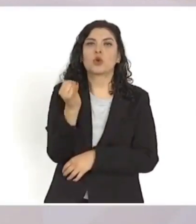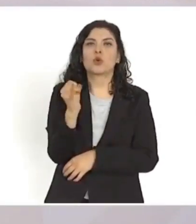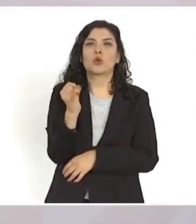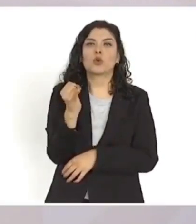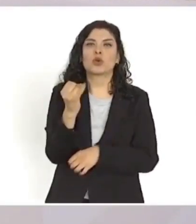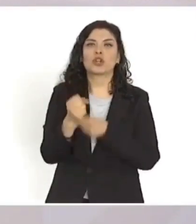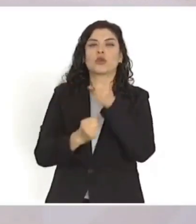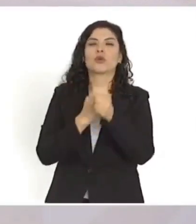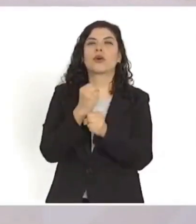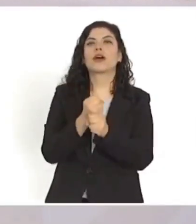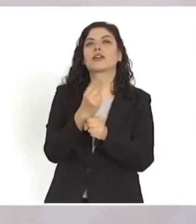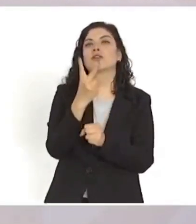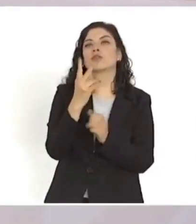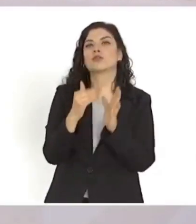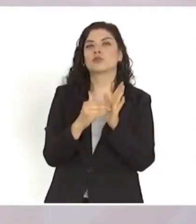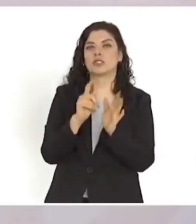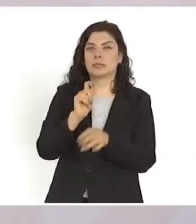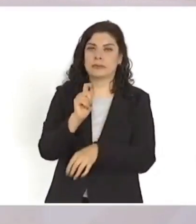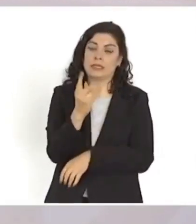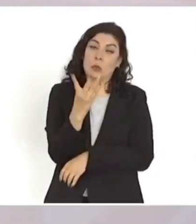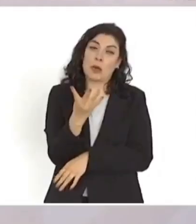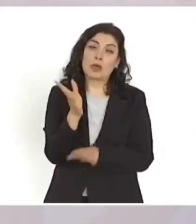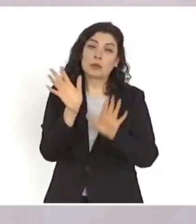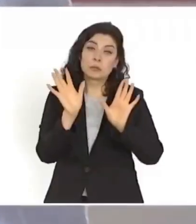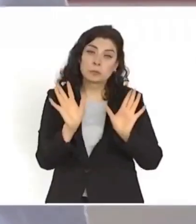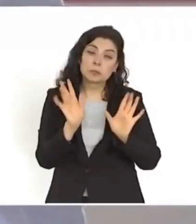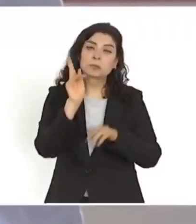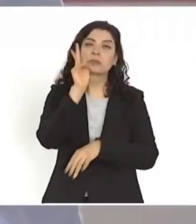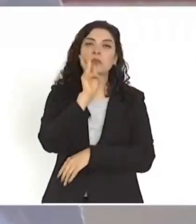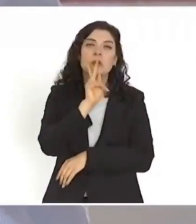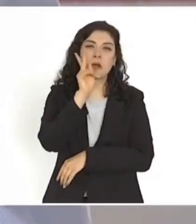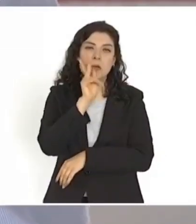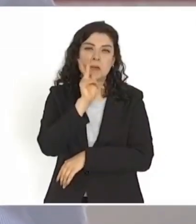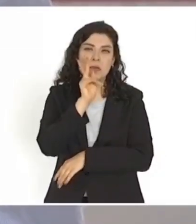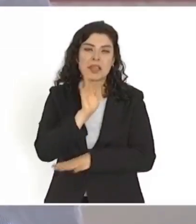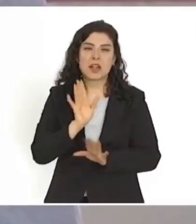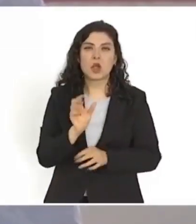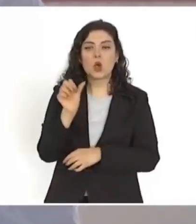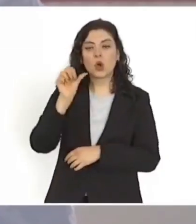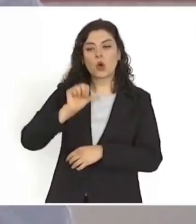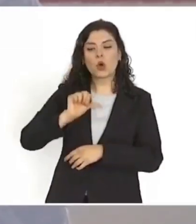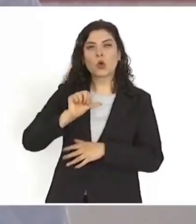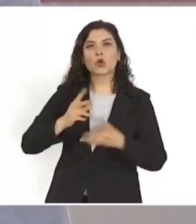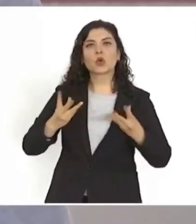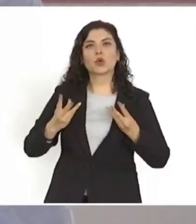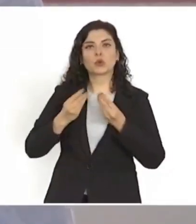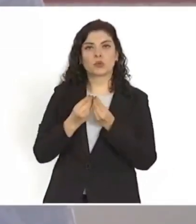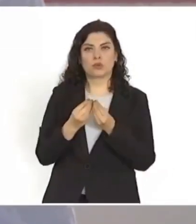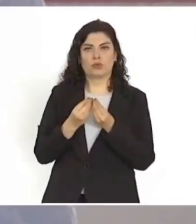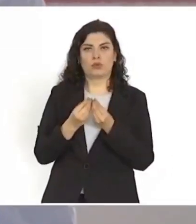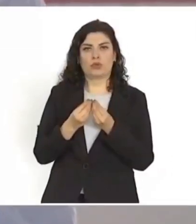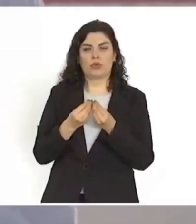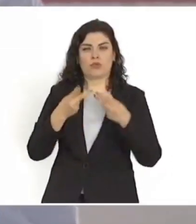24. Vamos a ver si podemos adelantar. Hoy va a estar conmigo el ingeniero,